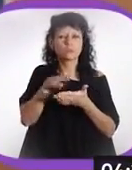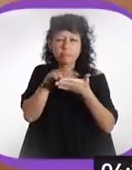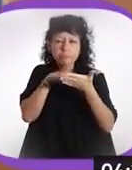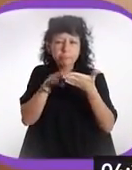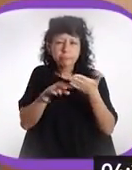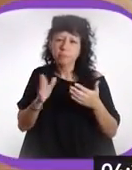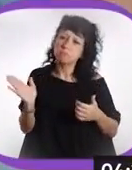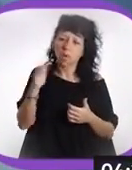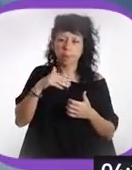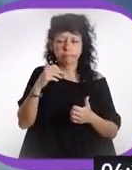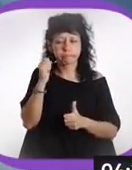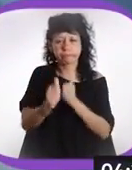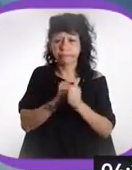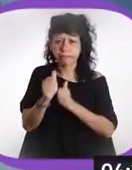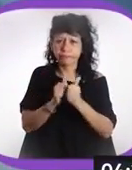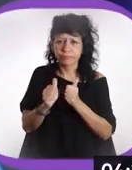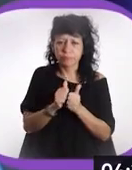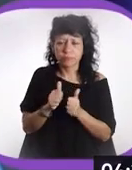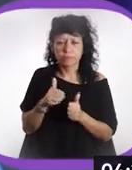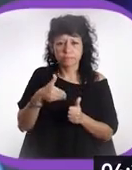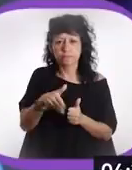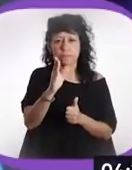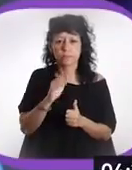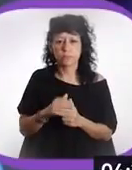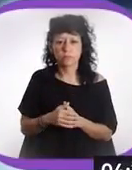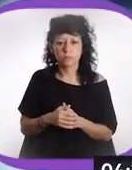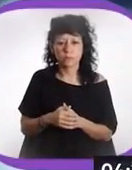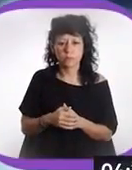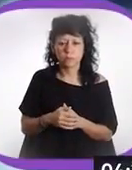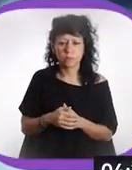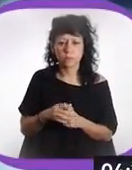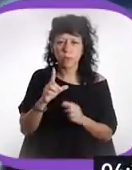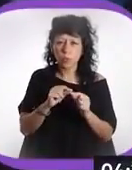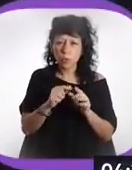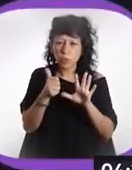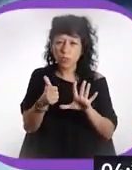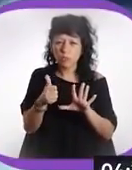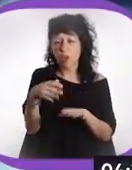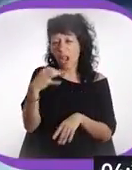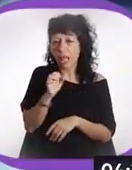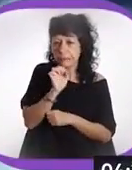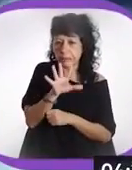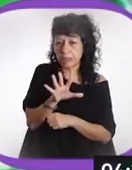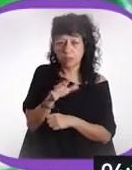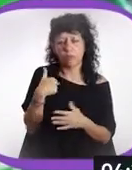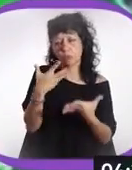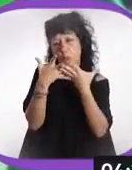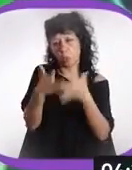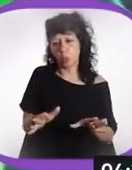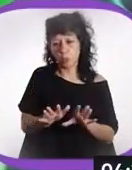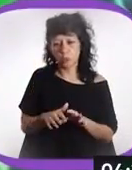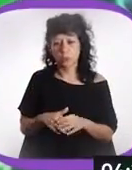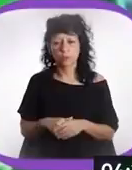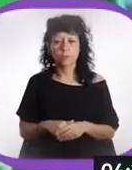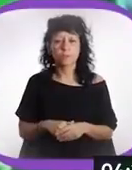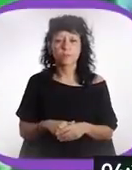máximo. ¡Andando! ¡Battle Force 6! ¿Battle Force 6? En realidad siguen siendo 5. Yo renuncio. Bert,